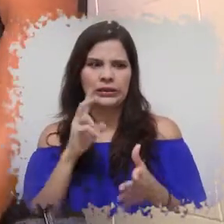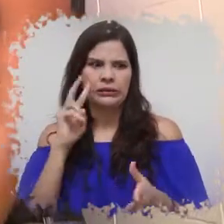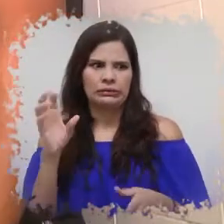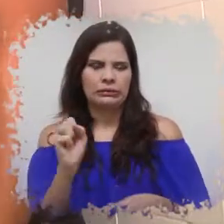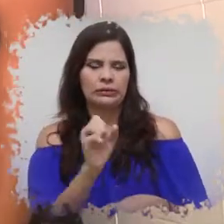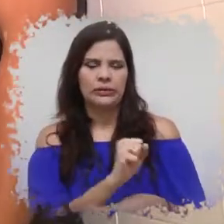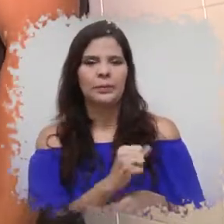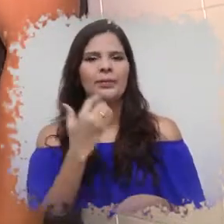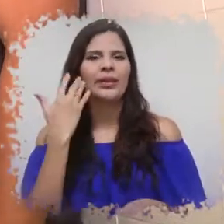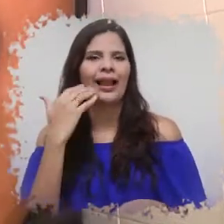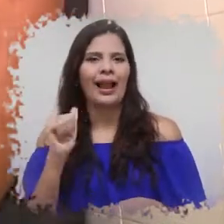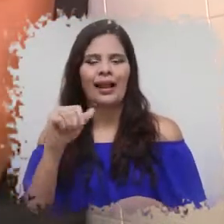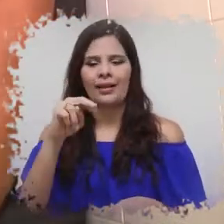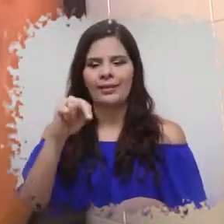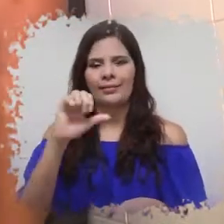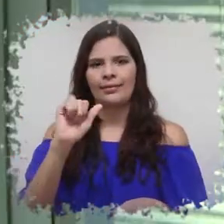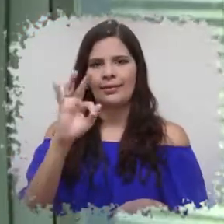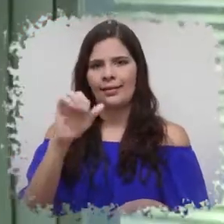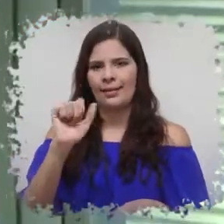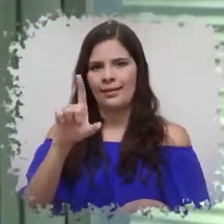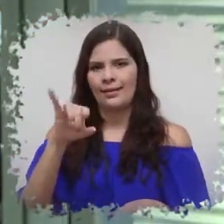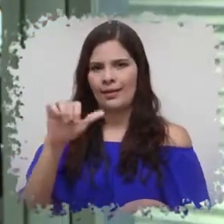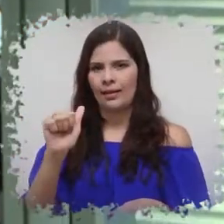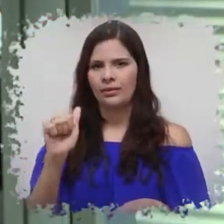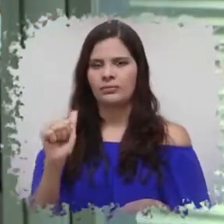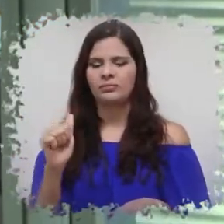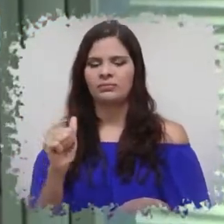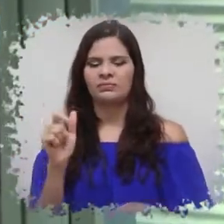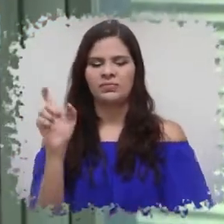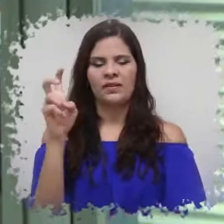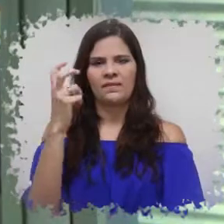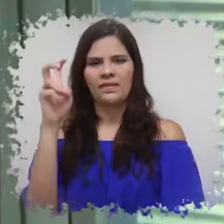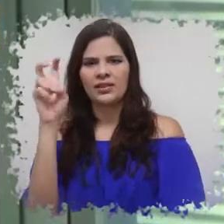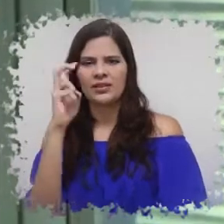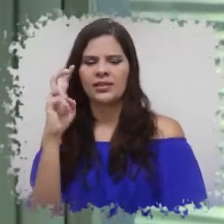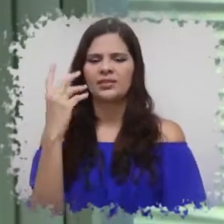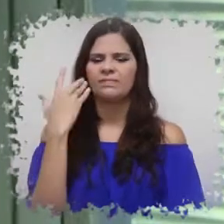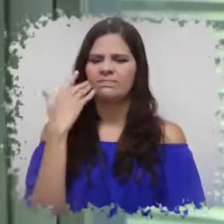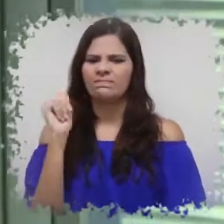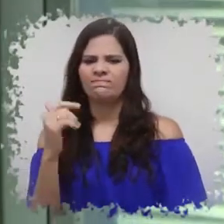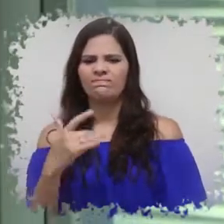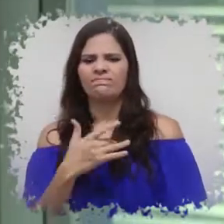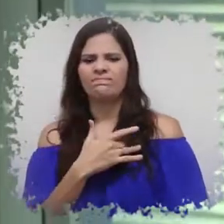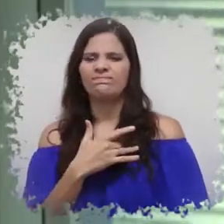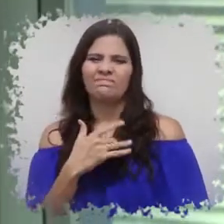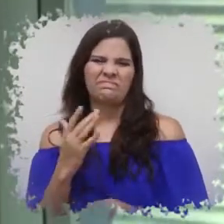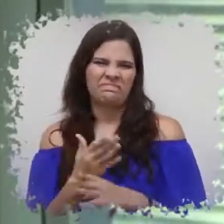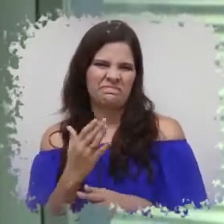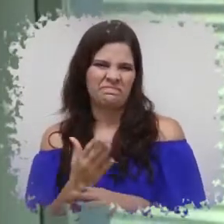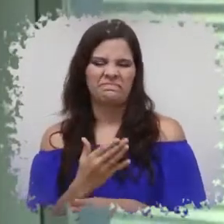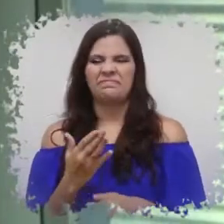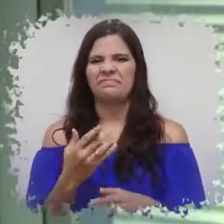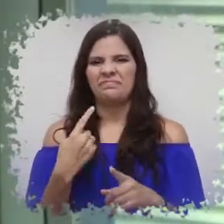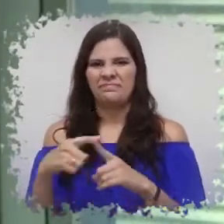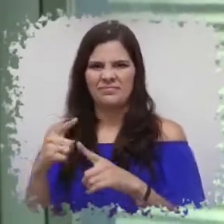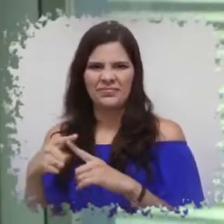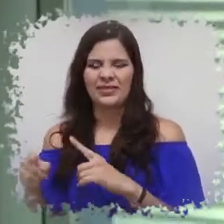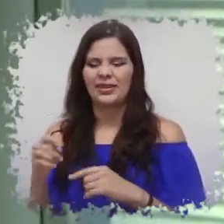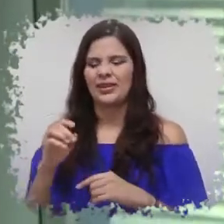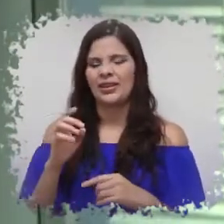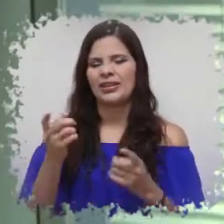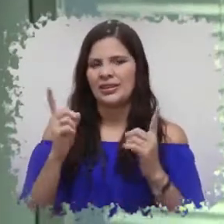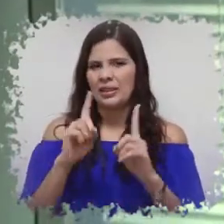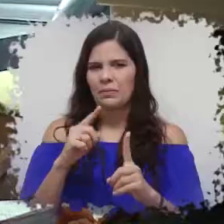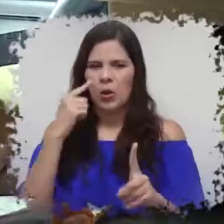crónicas judiciales. La protagonista es Natalia Dolz, una fiscal que no se atiene a las convenciones sociales sobre su género, su